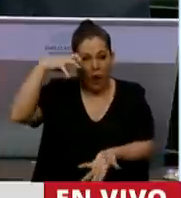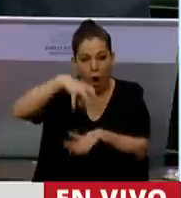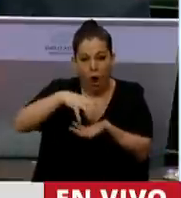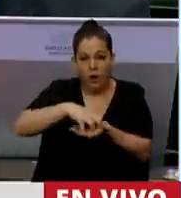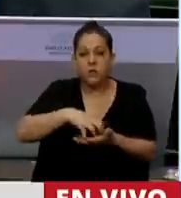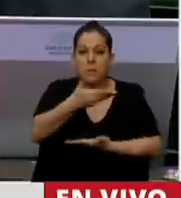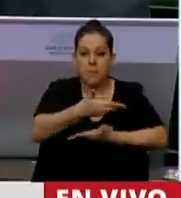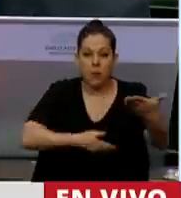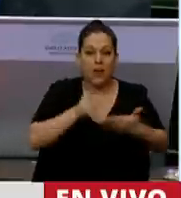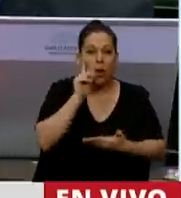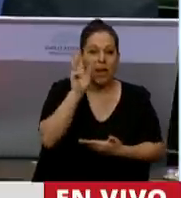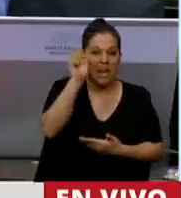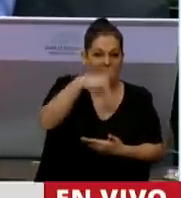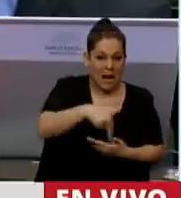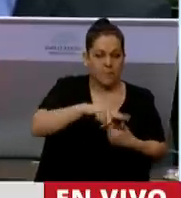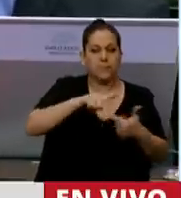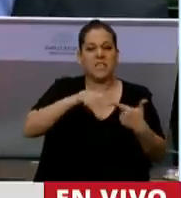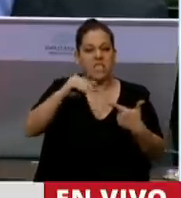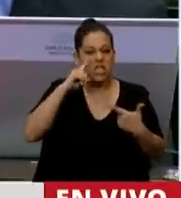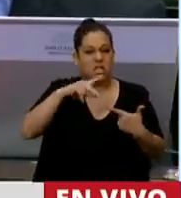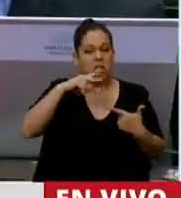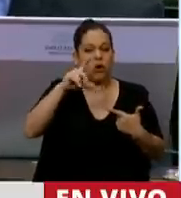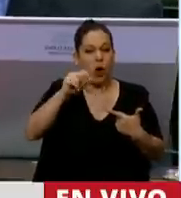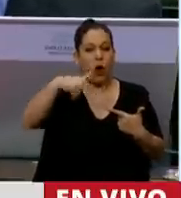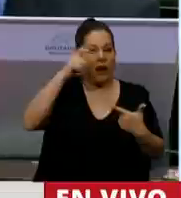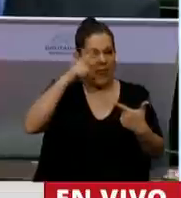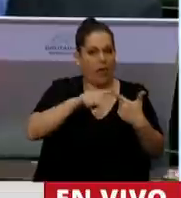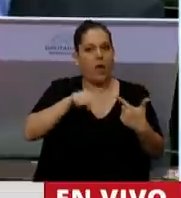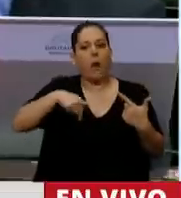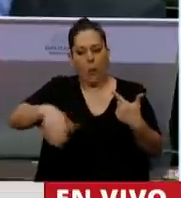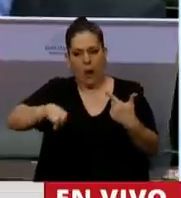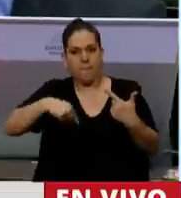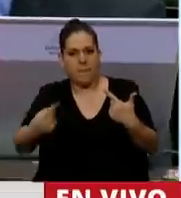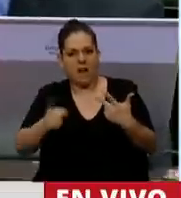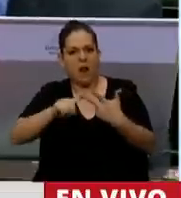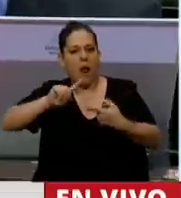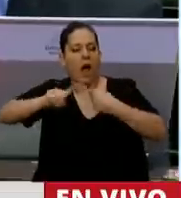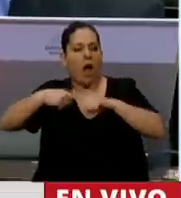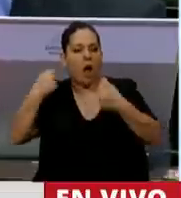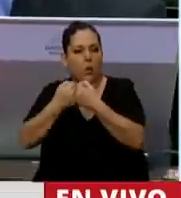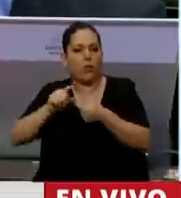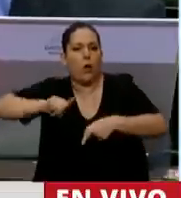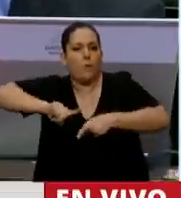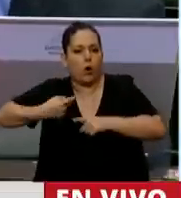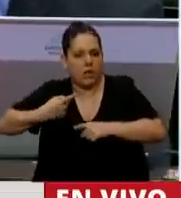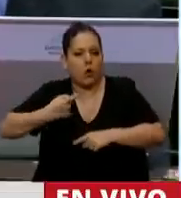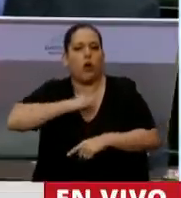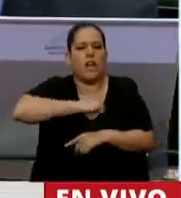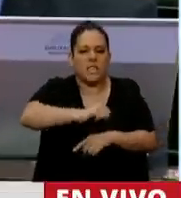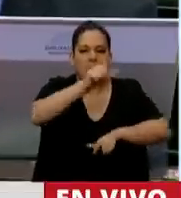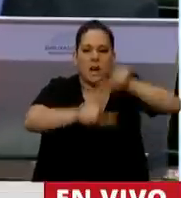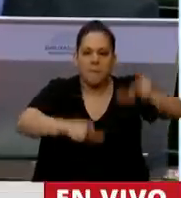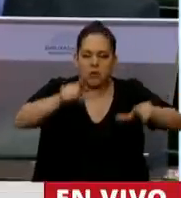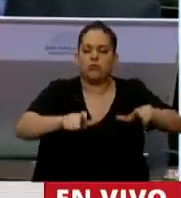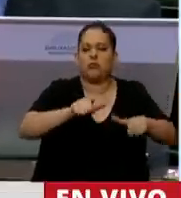después del memorándum con Irán y después de Chicone, se va a votar la connivencia del poder político con la estafa a los